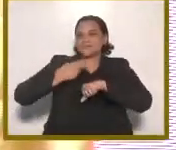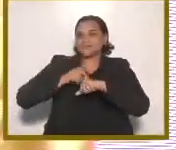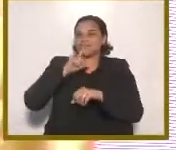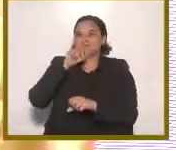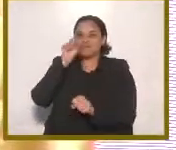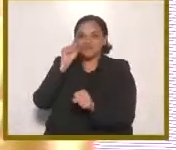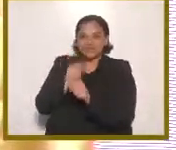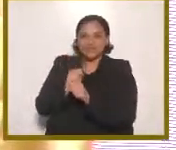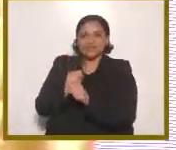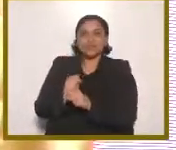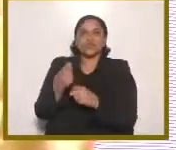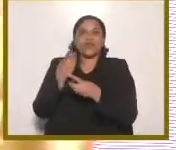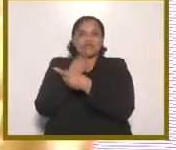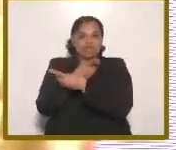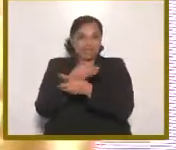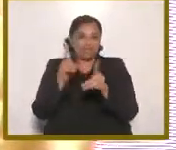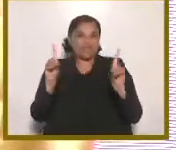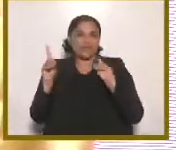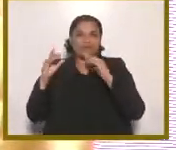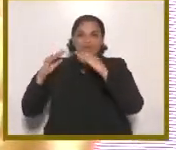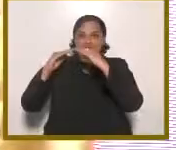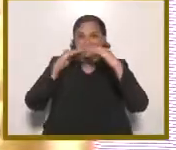una democracia paritaria.